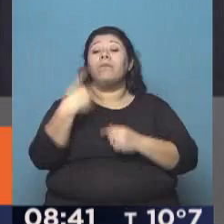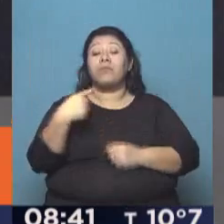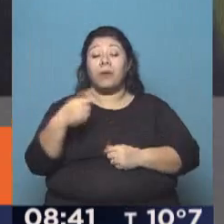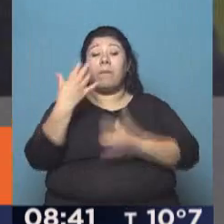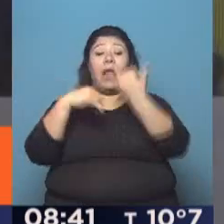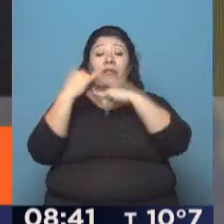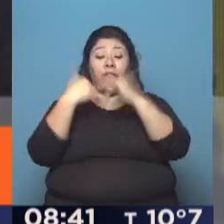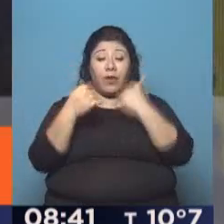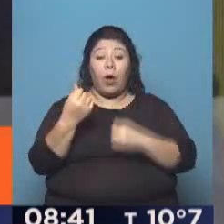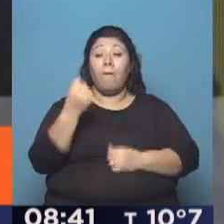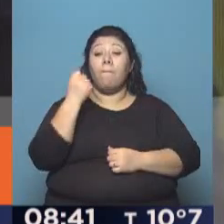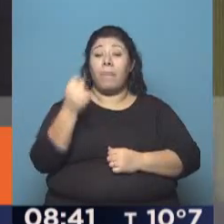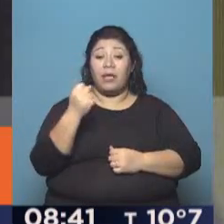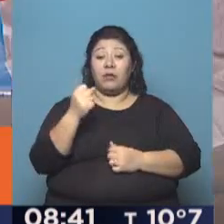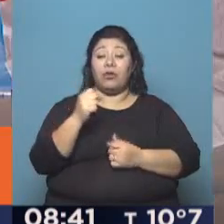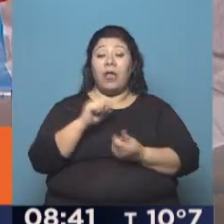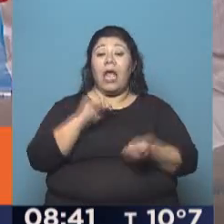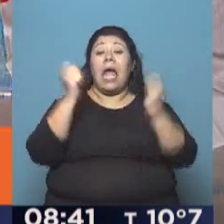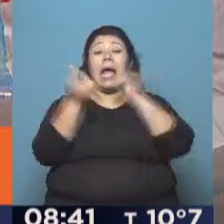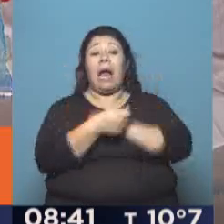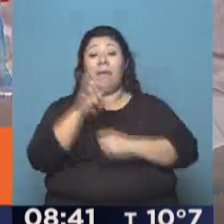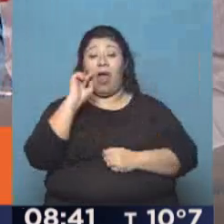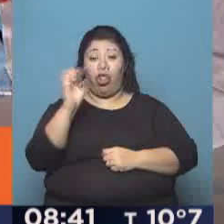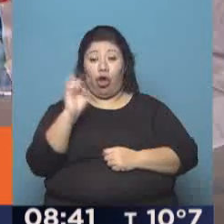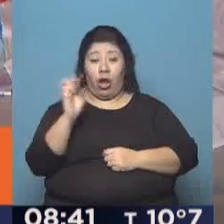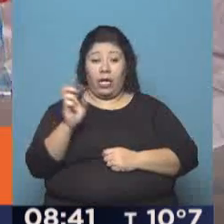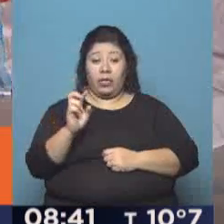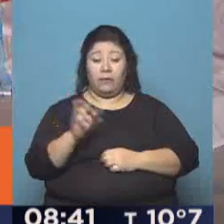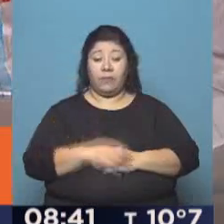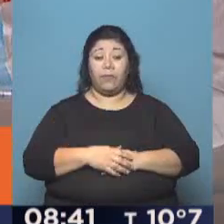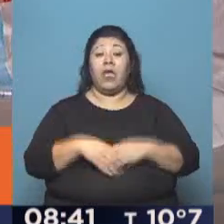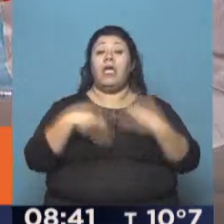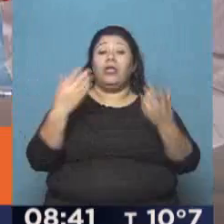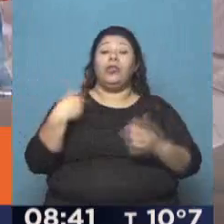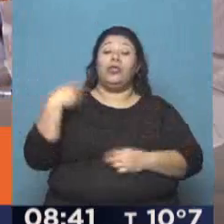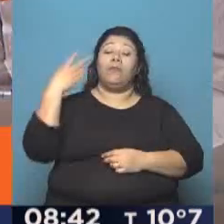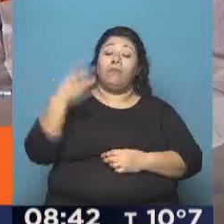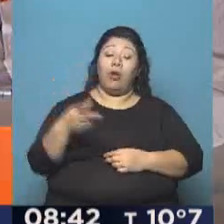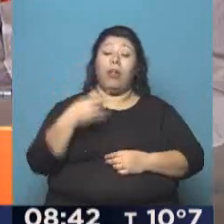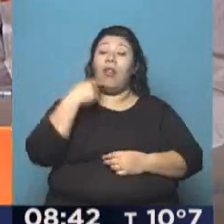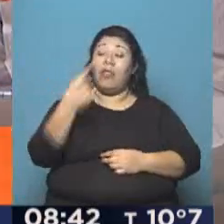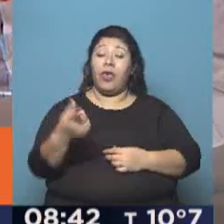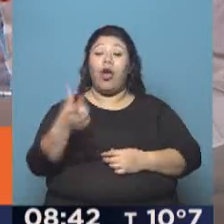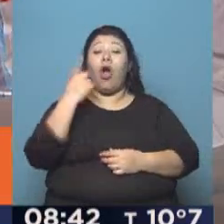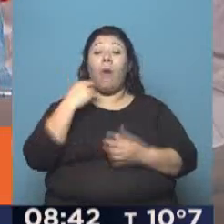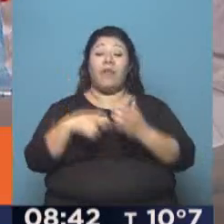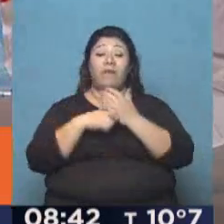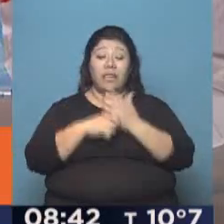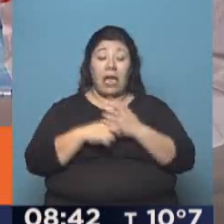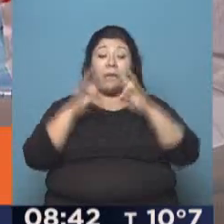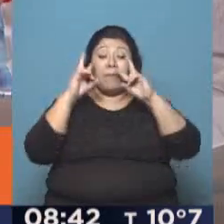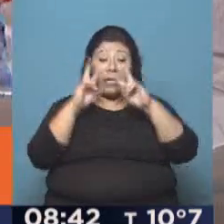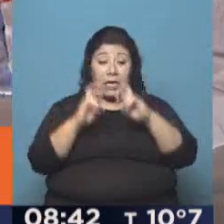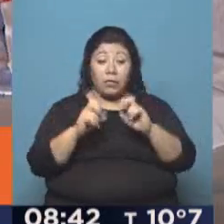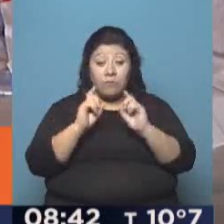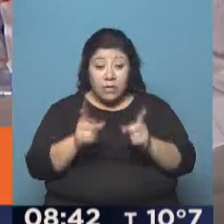pesos se estaban convirtiendo en dólares entonces lo que yo le digo al fiscal que está investigando el enriquecimiento de la familia es